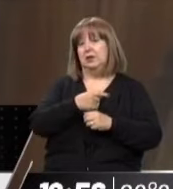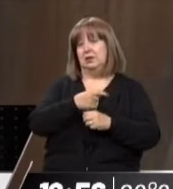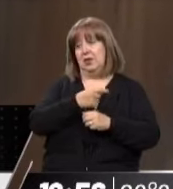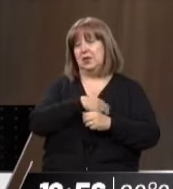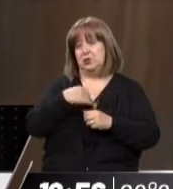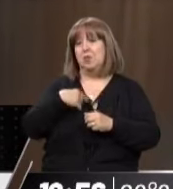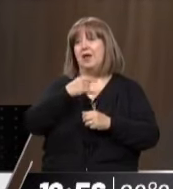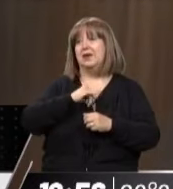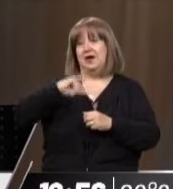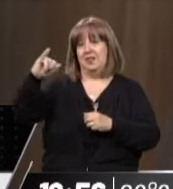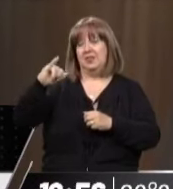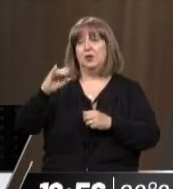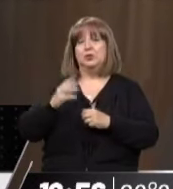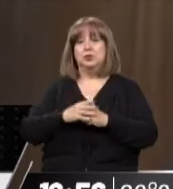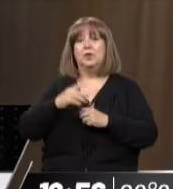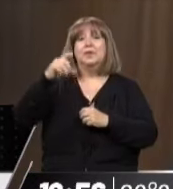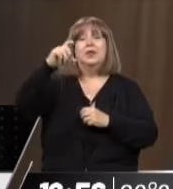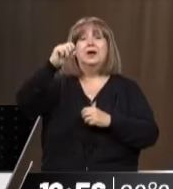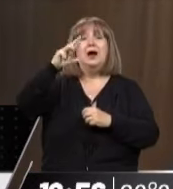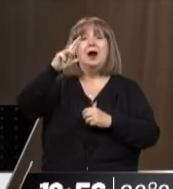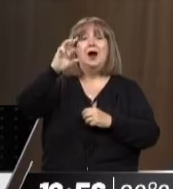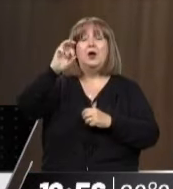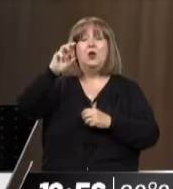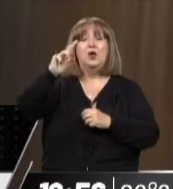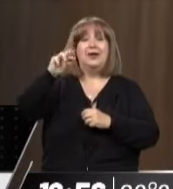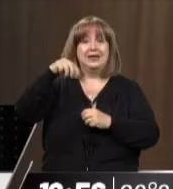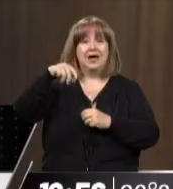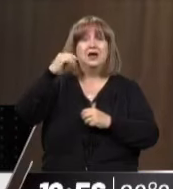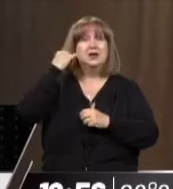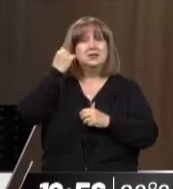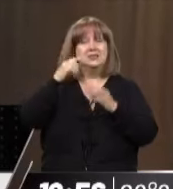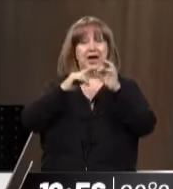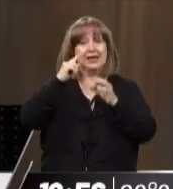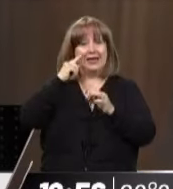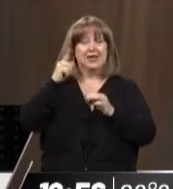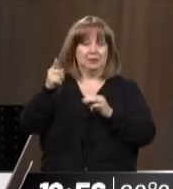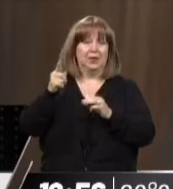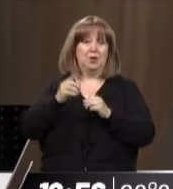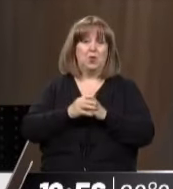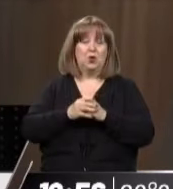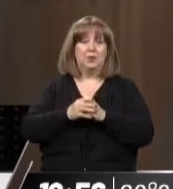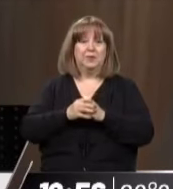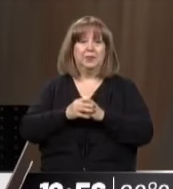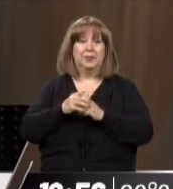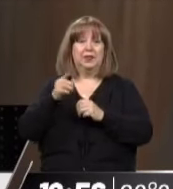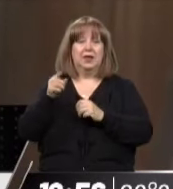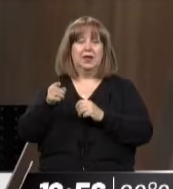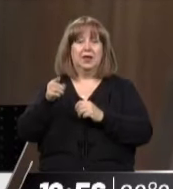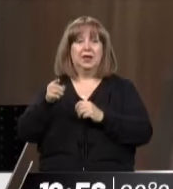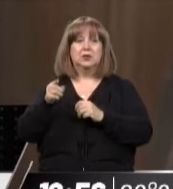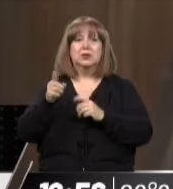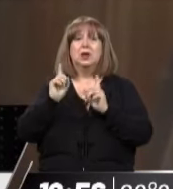con la doctora Carolina jaque ella ha tomado el caso y en ese en ese mismo momento estuvo acá